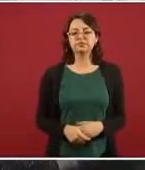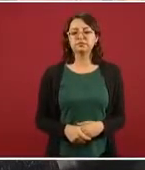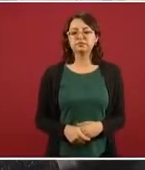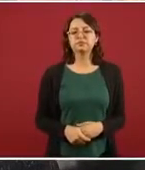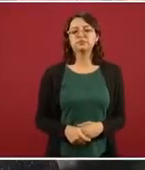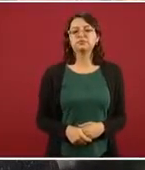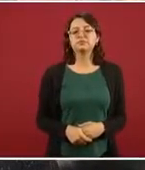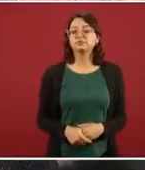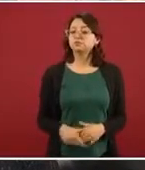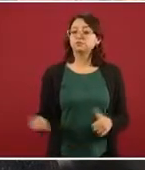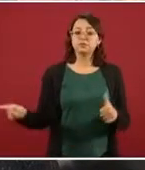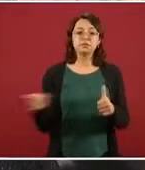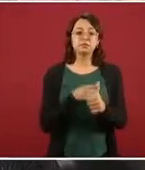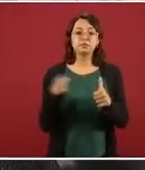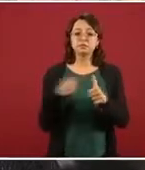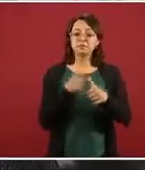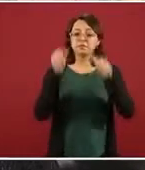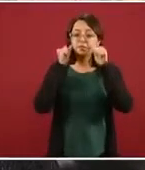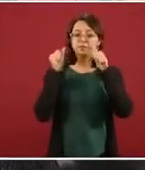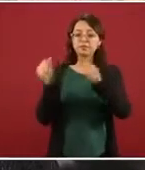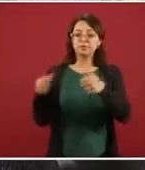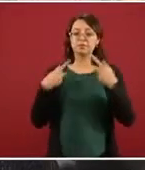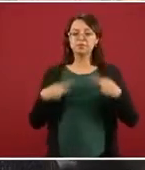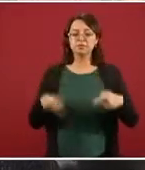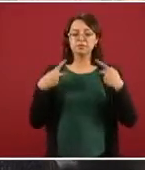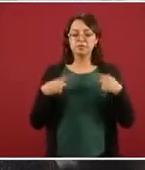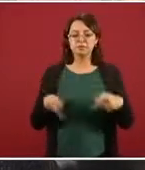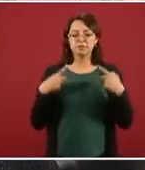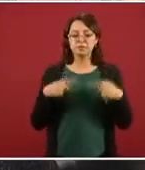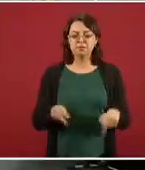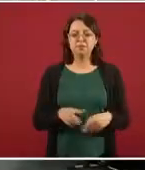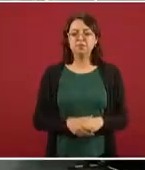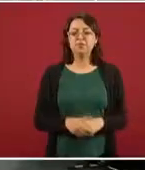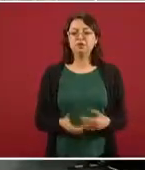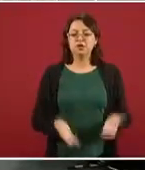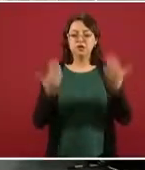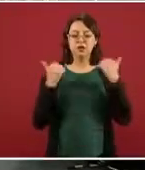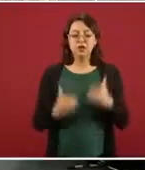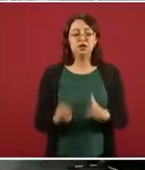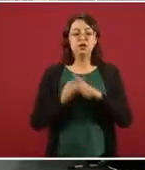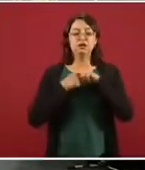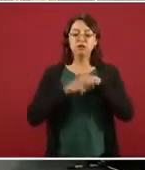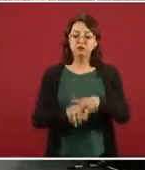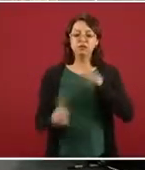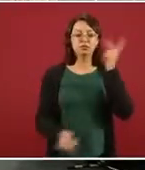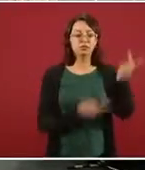esto es lo principal, nada más comentarles. Muy bien, abrimos